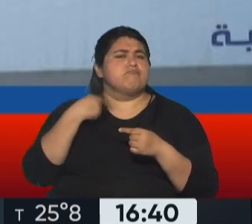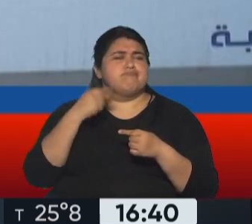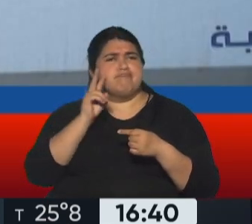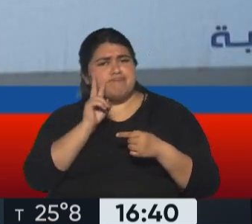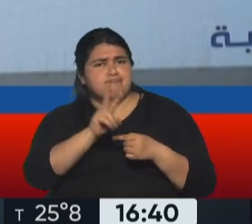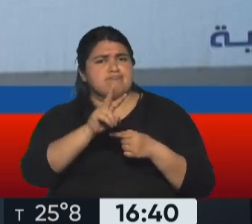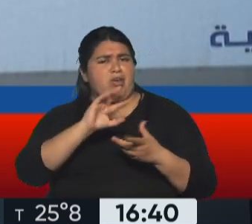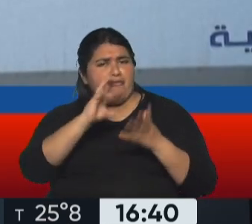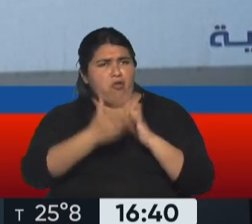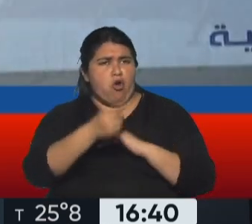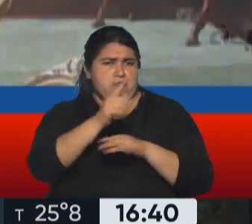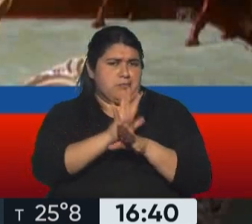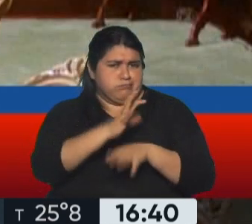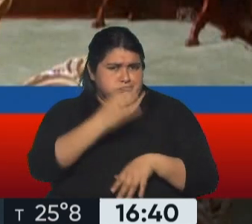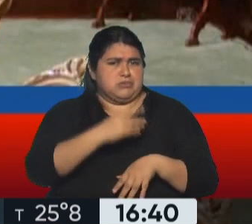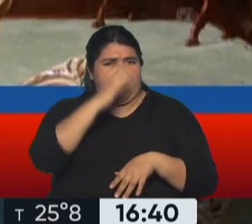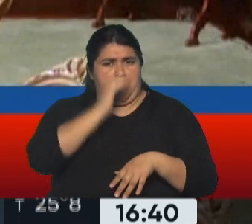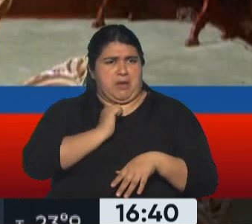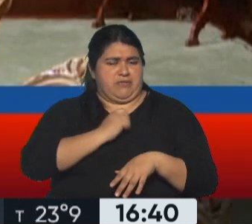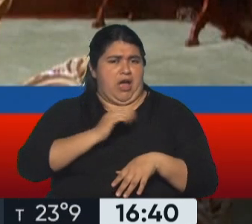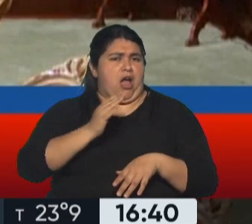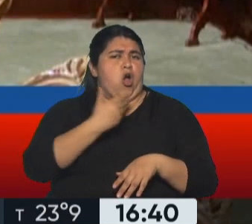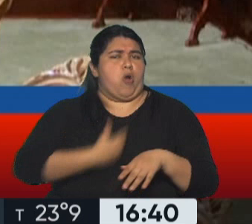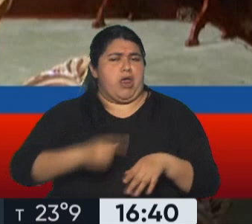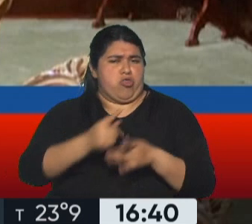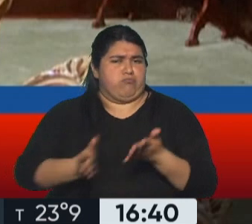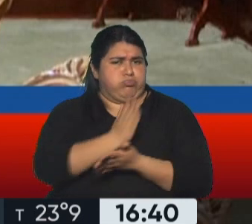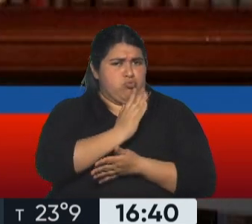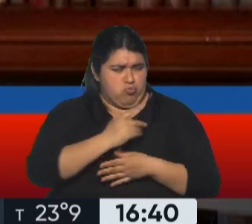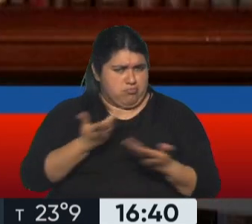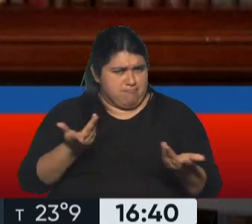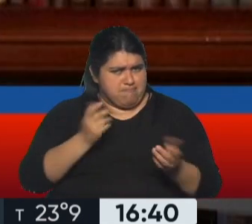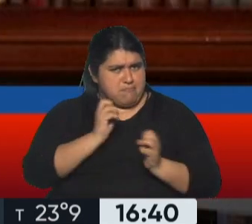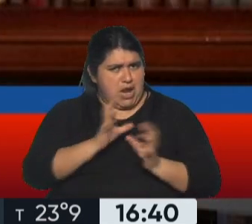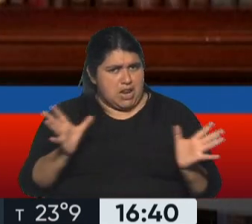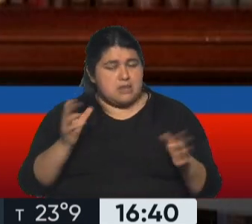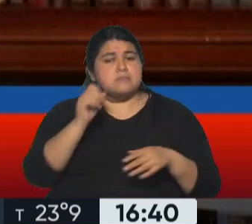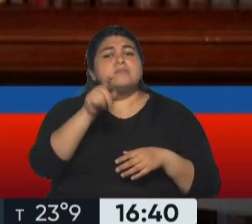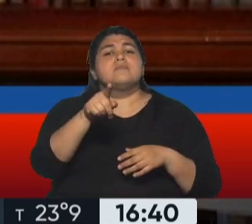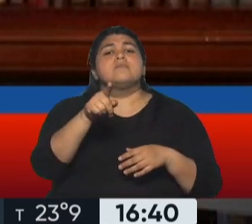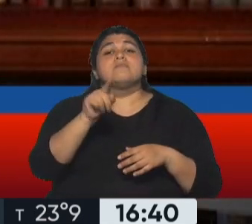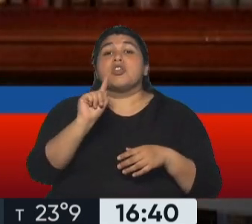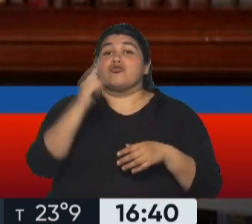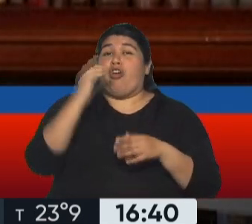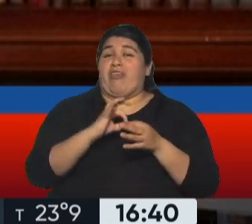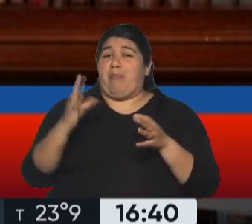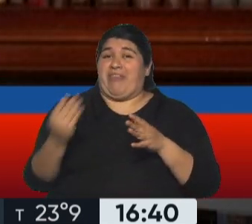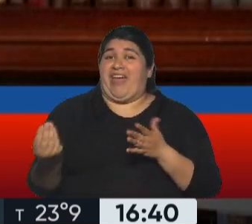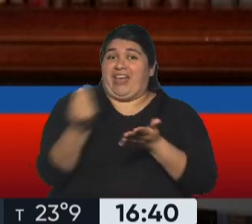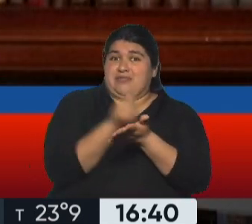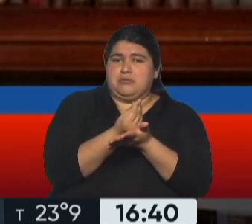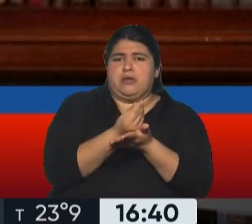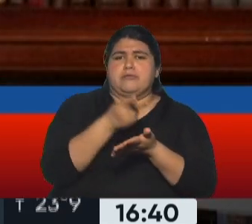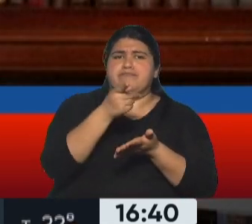desde su inicio como un golpe de Estado. Saied, un constitucionalista que llegó al gobierno como independiente, tiene una agenda que